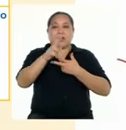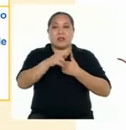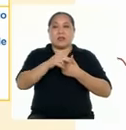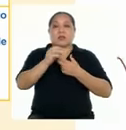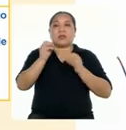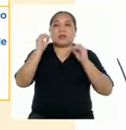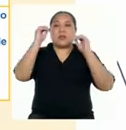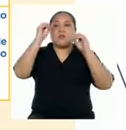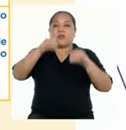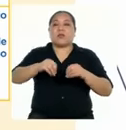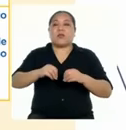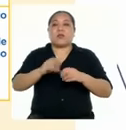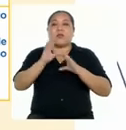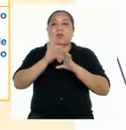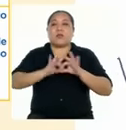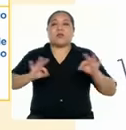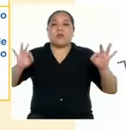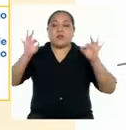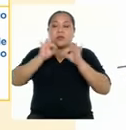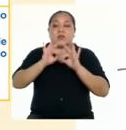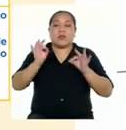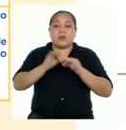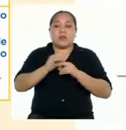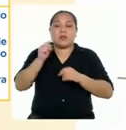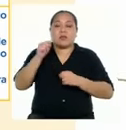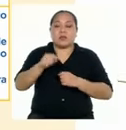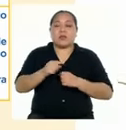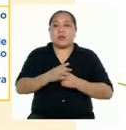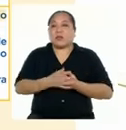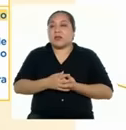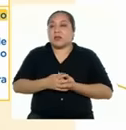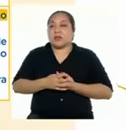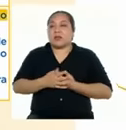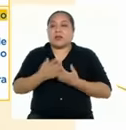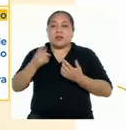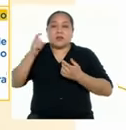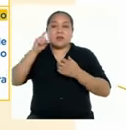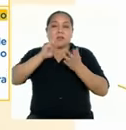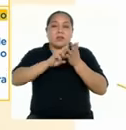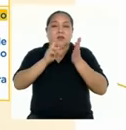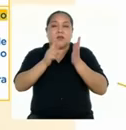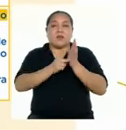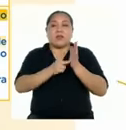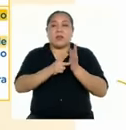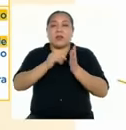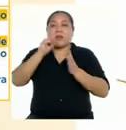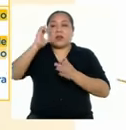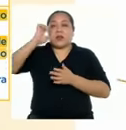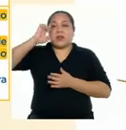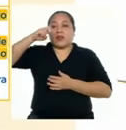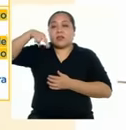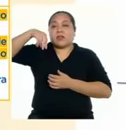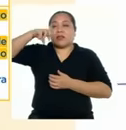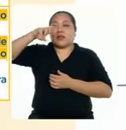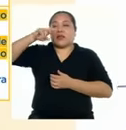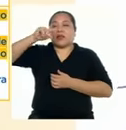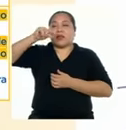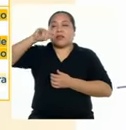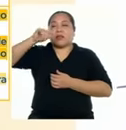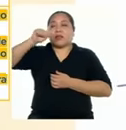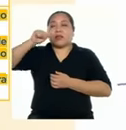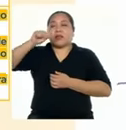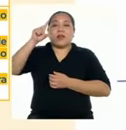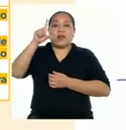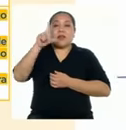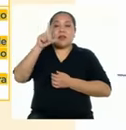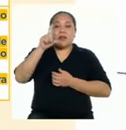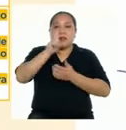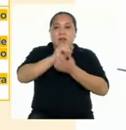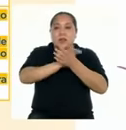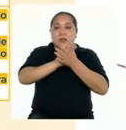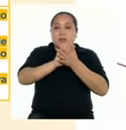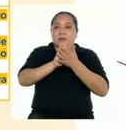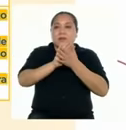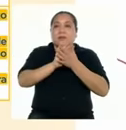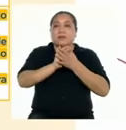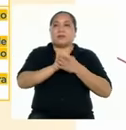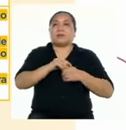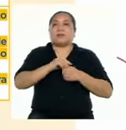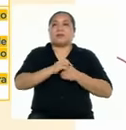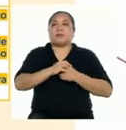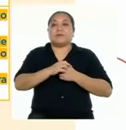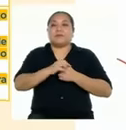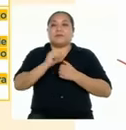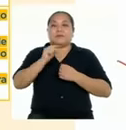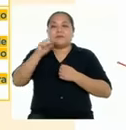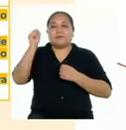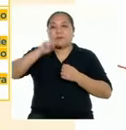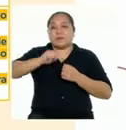la importancia de usar fuentes de energía limpia en el ambiente, el bien común y la ciudadanía. Sí,